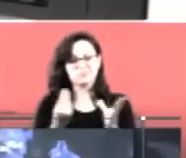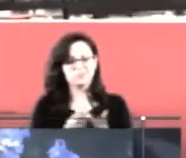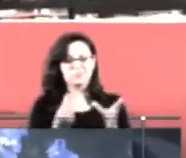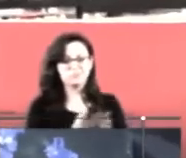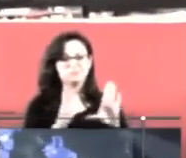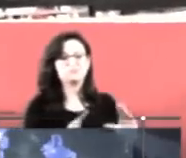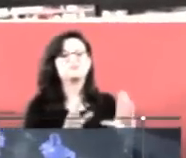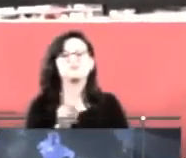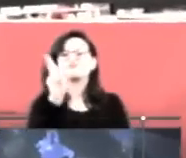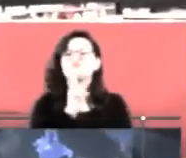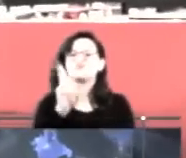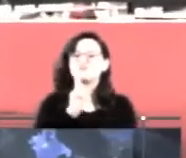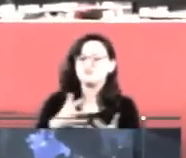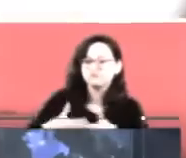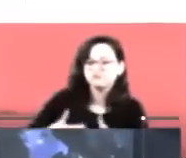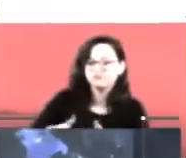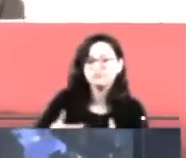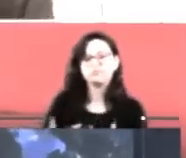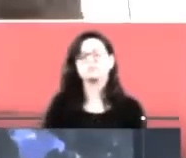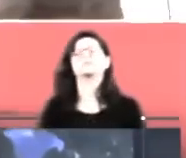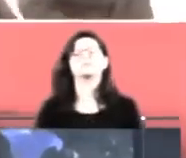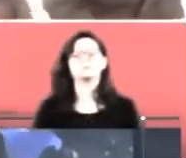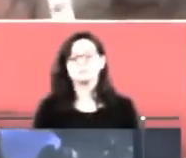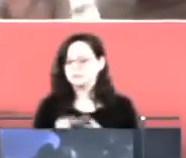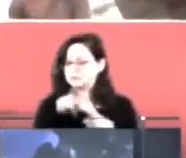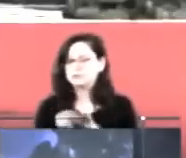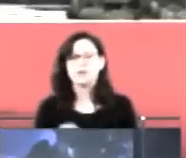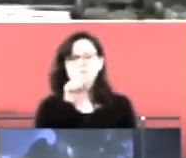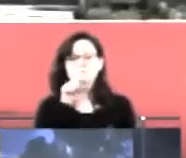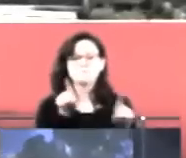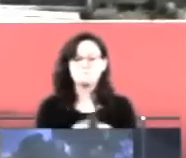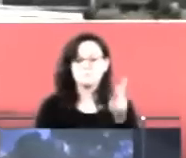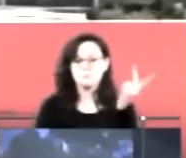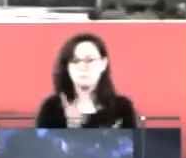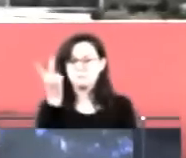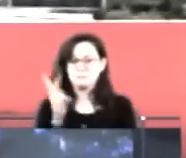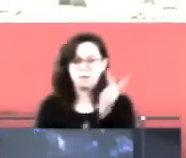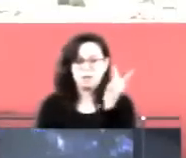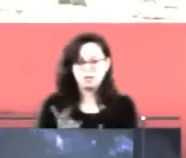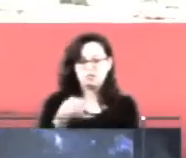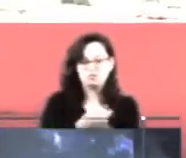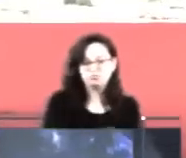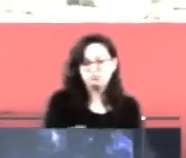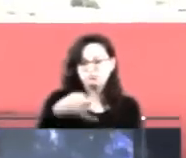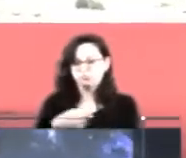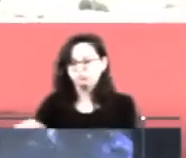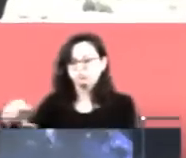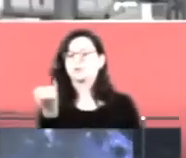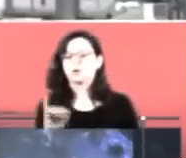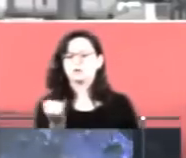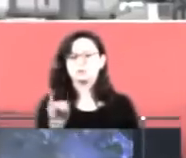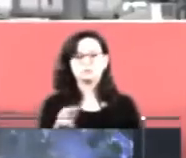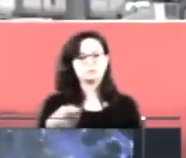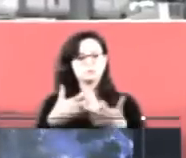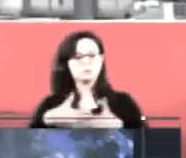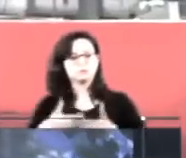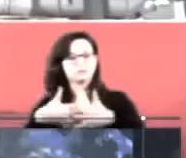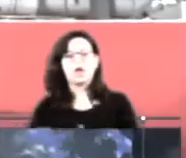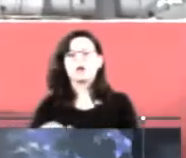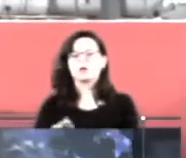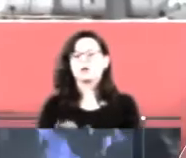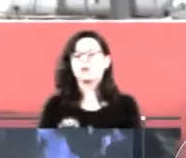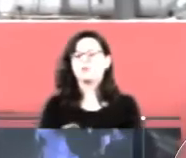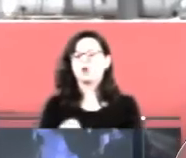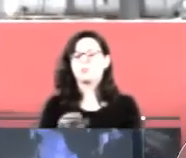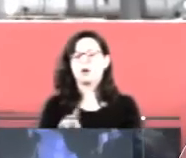obra es mexicana, que sirvió en esta época de pandemia tan difícil para la humanidad, donde todo mundo se resguardó. Bueno,